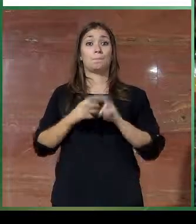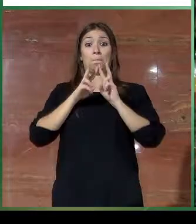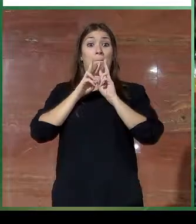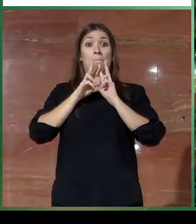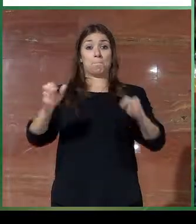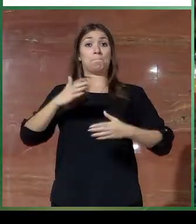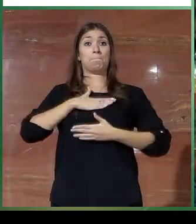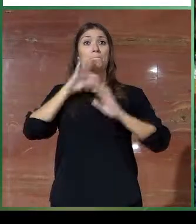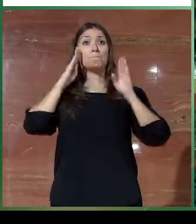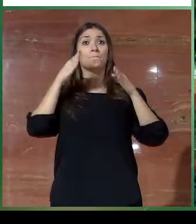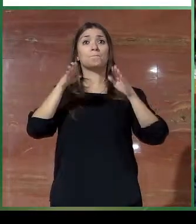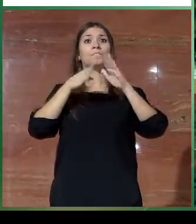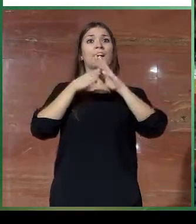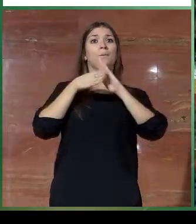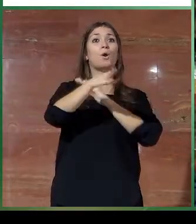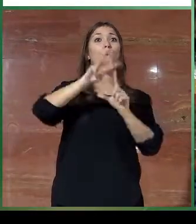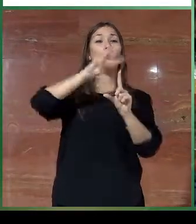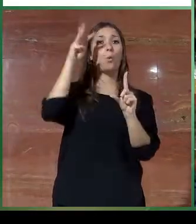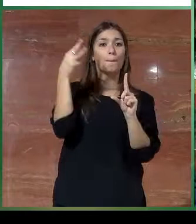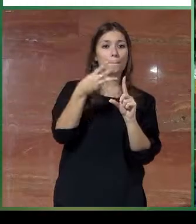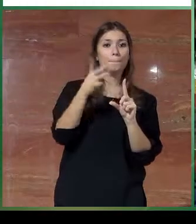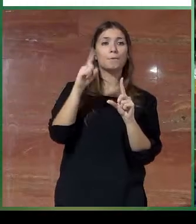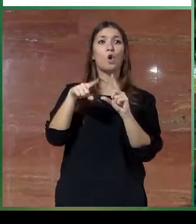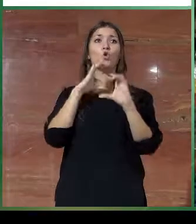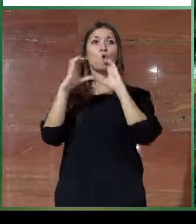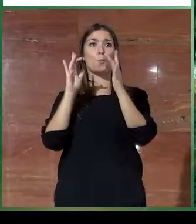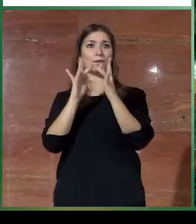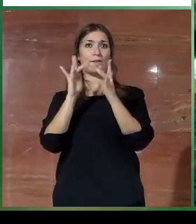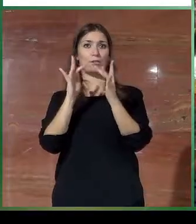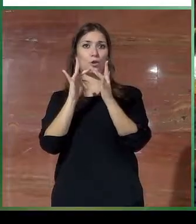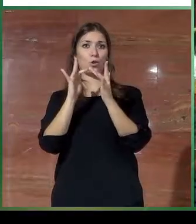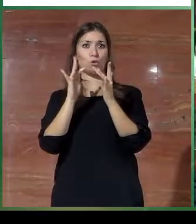instancias a la accesibilidad web, a la comunicación.